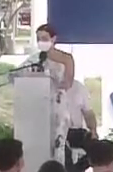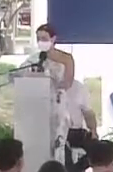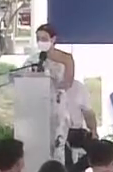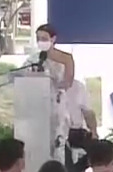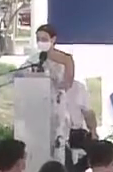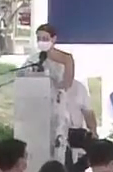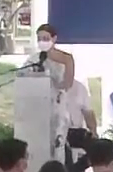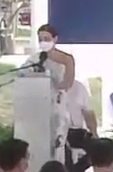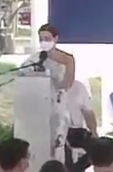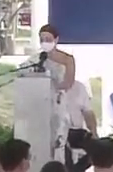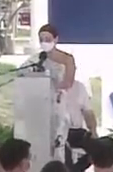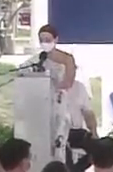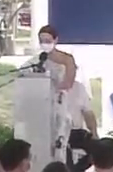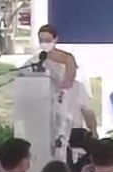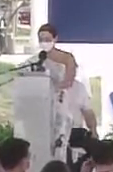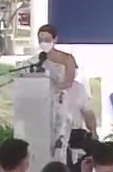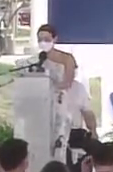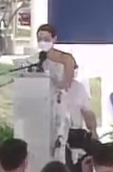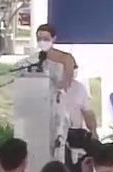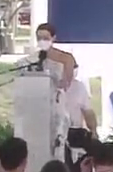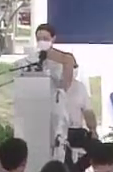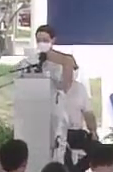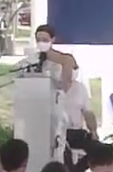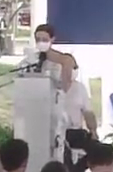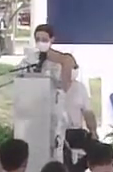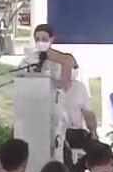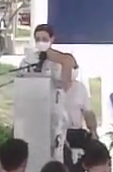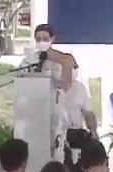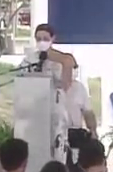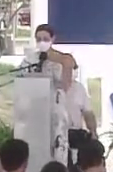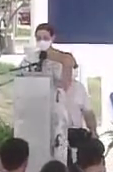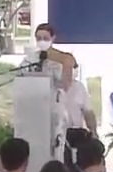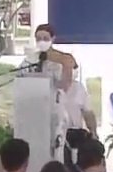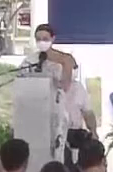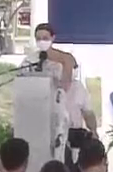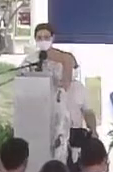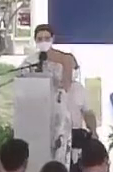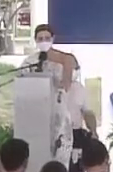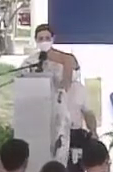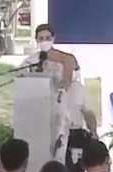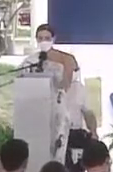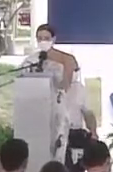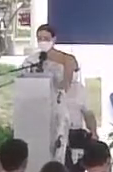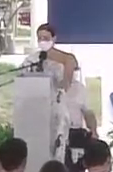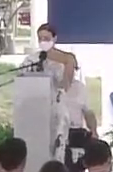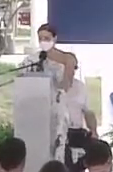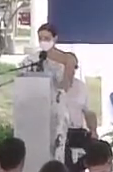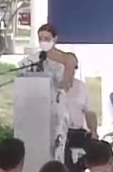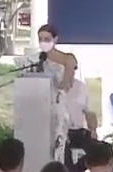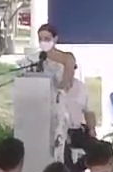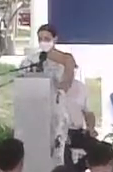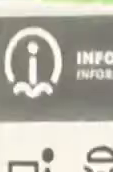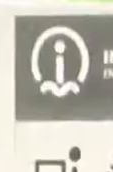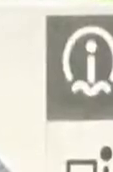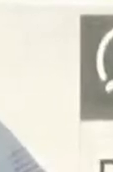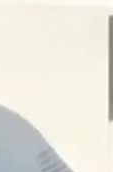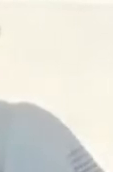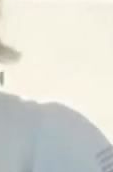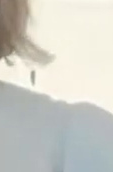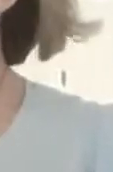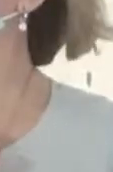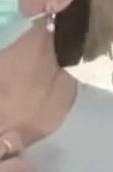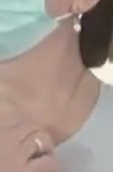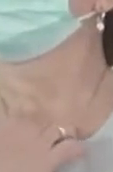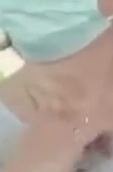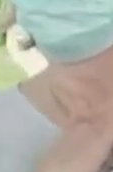gerente Andy Seccionales Atlántico. Vicky Ibáñez, directora ejecutiva AmCham. Tatiana Orozco, CEO Arena del